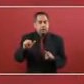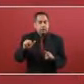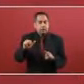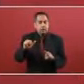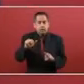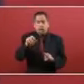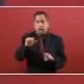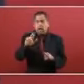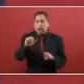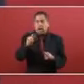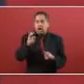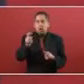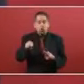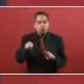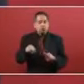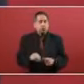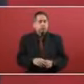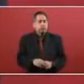Aragón.